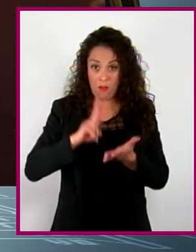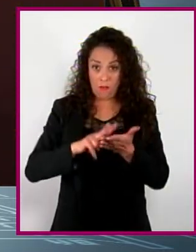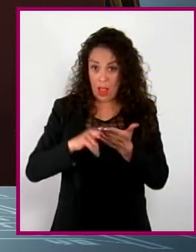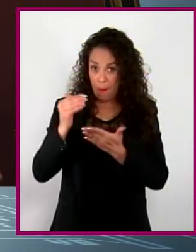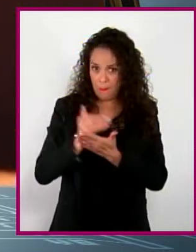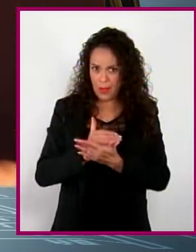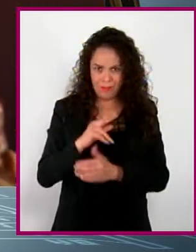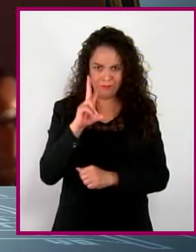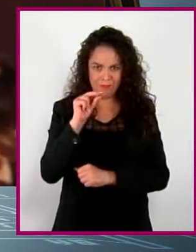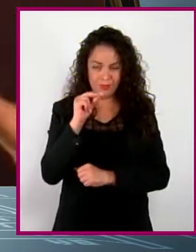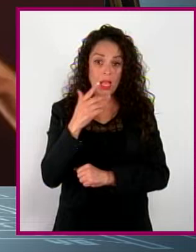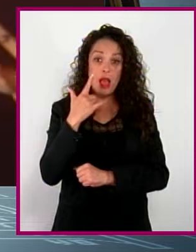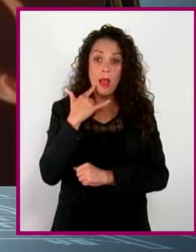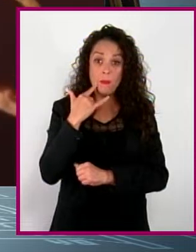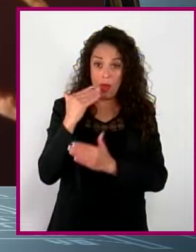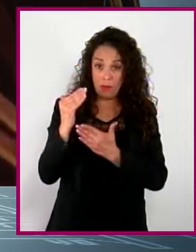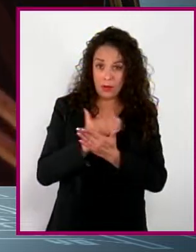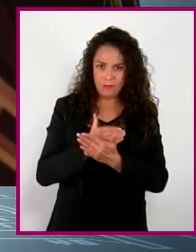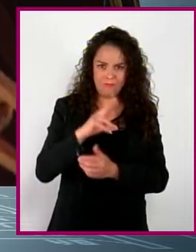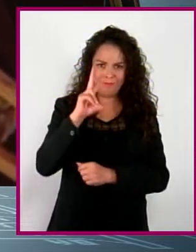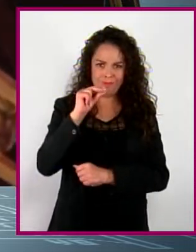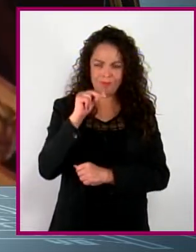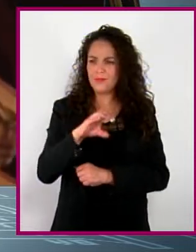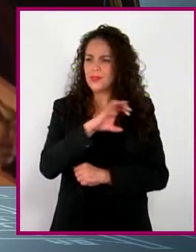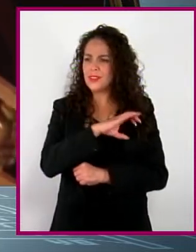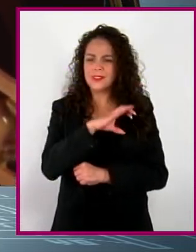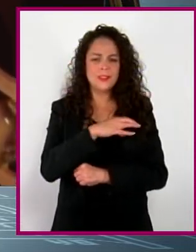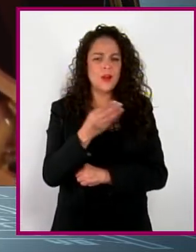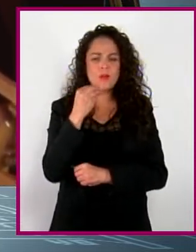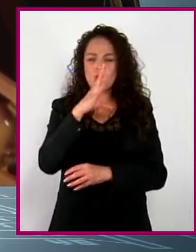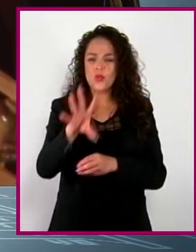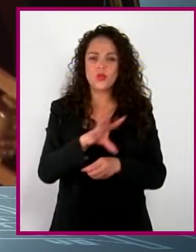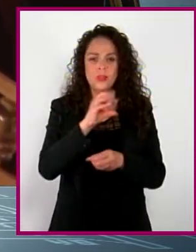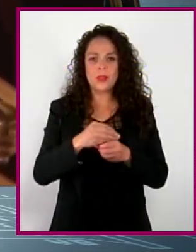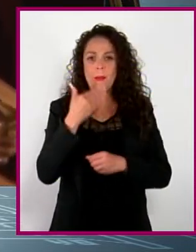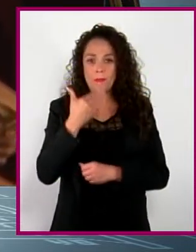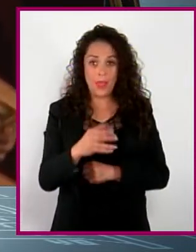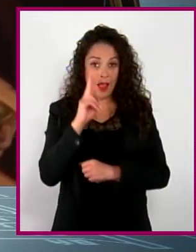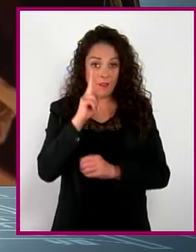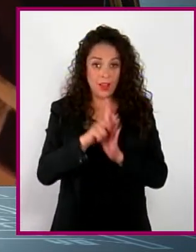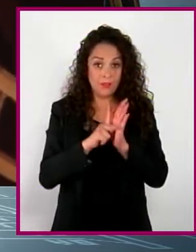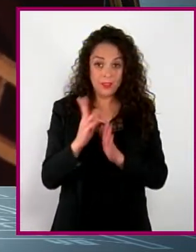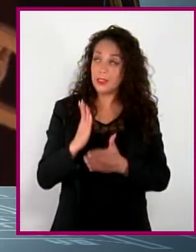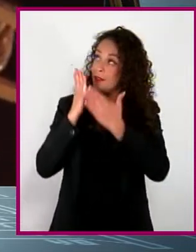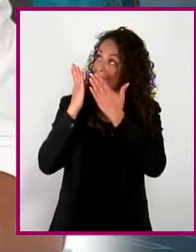no menos amables, atractivos y cariñosos. Veamos el siguiente reportaje.